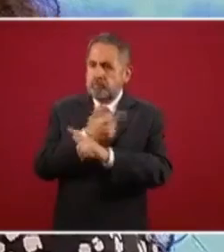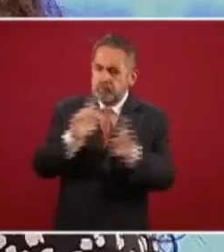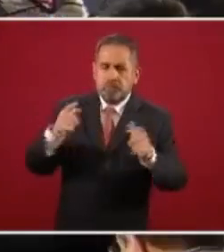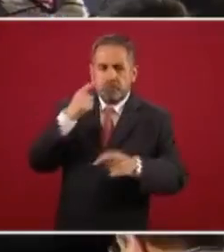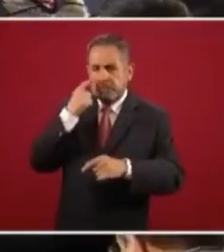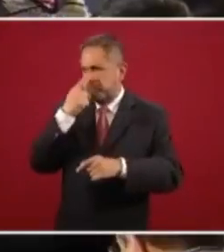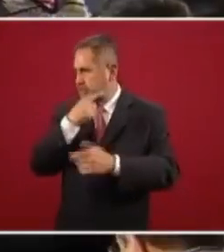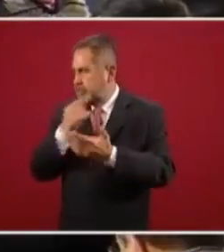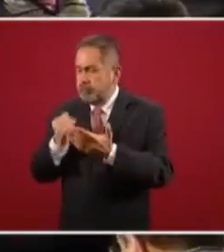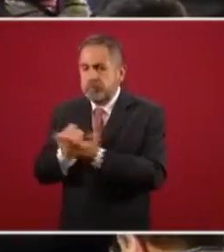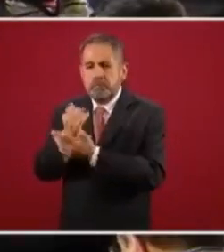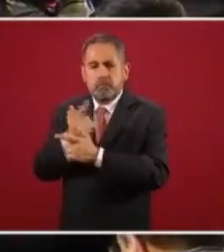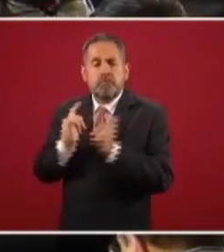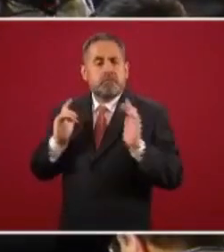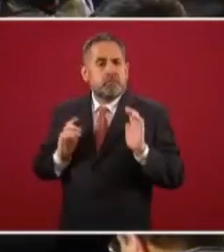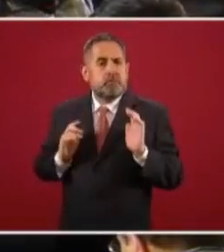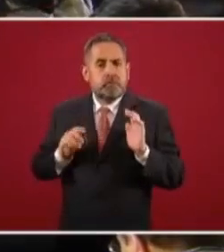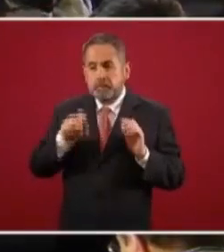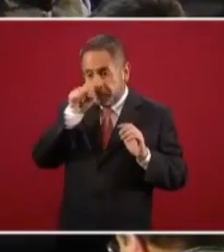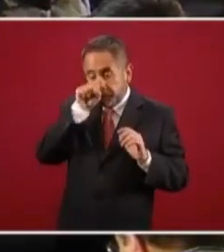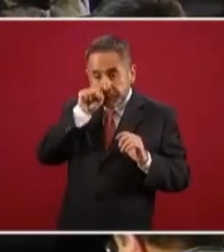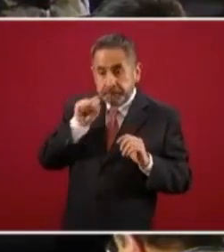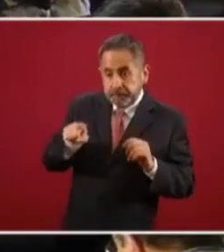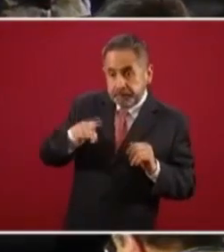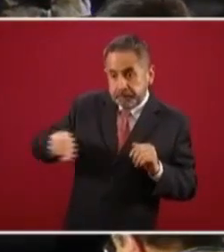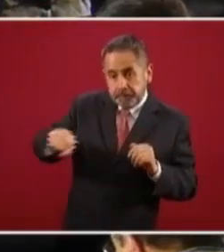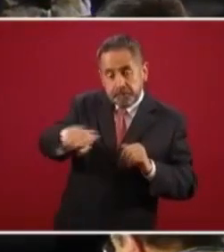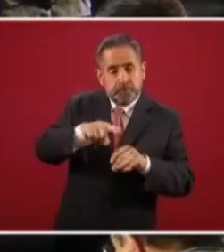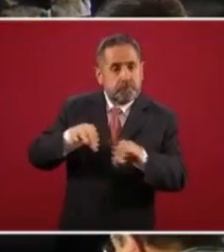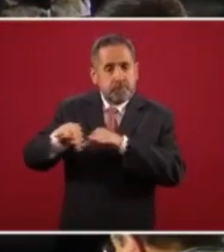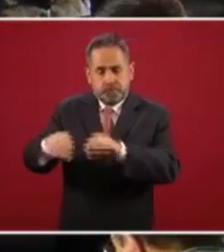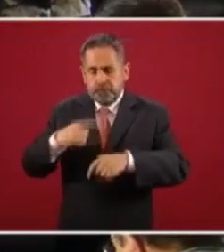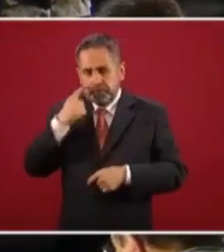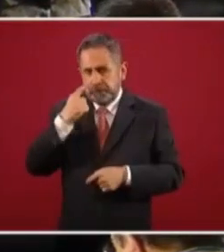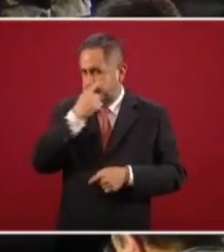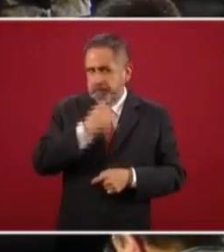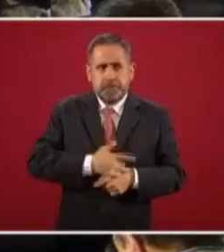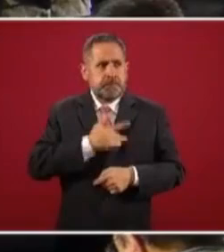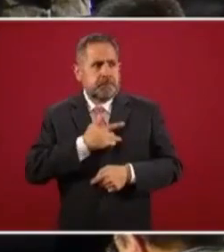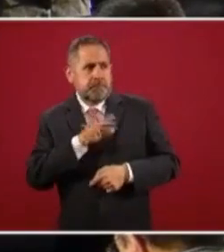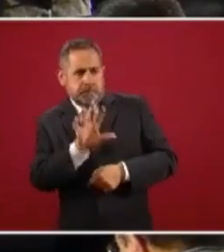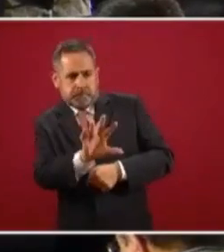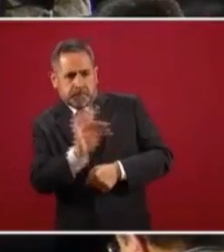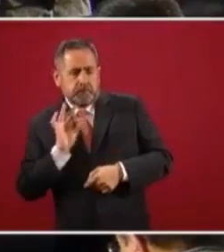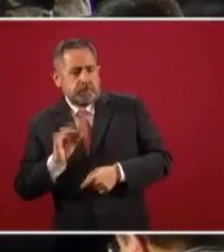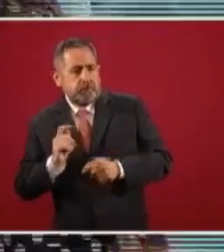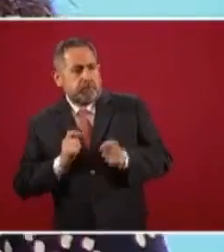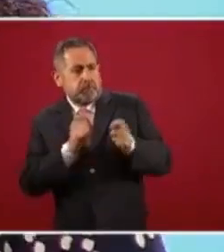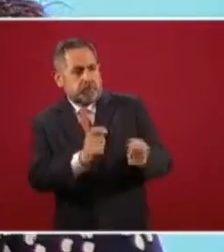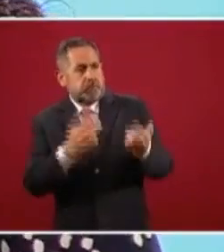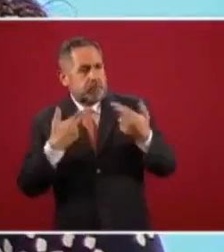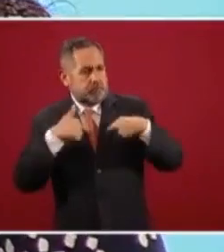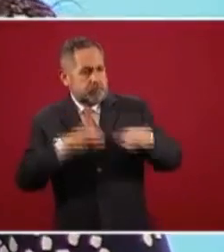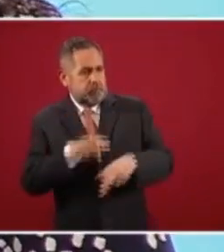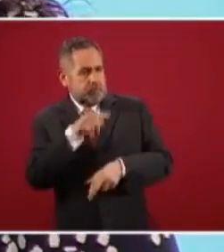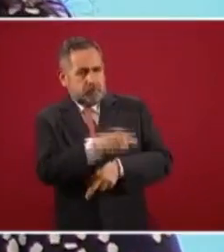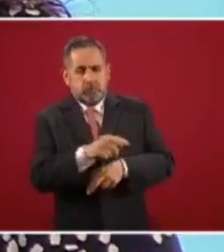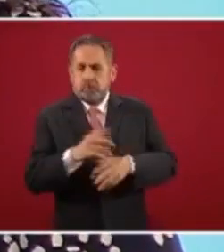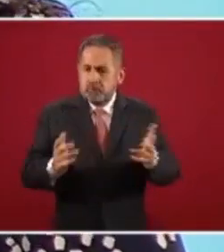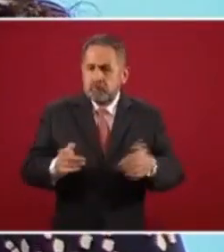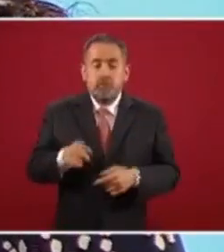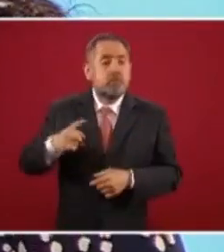democracia, donde sean los trabajadores los que elijan libremente quién los representa y que tengan